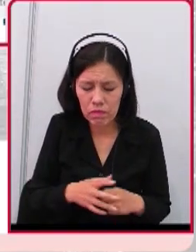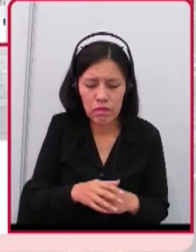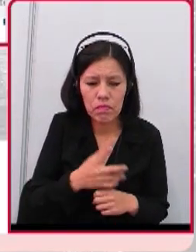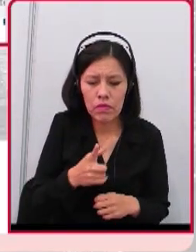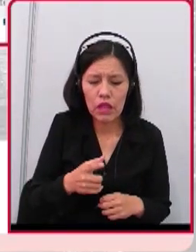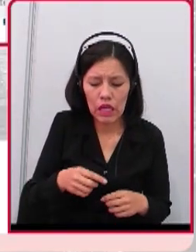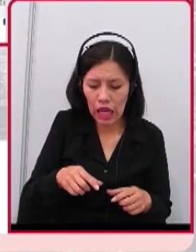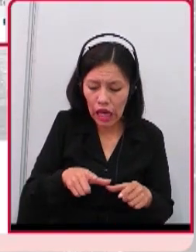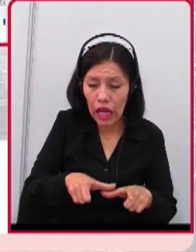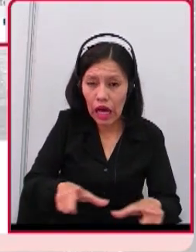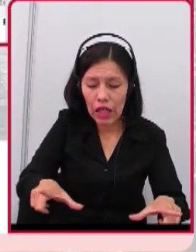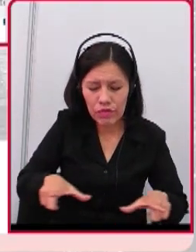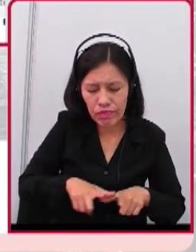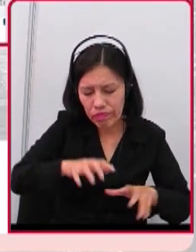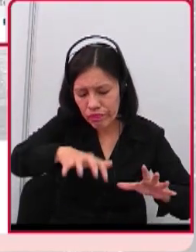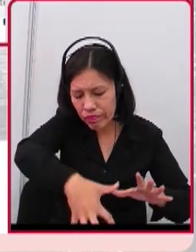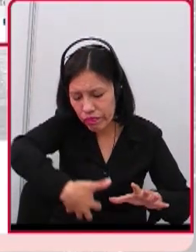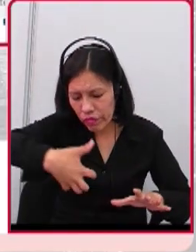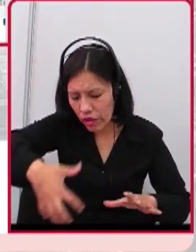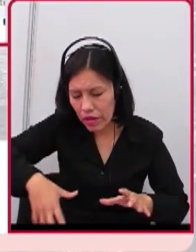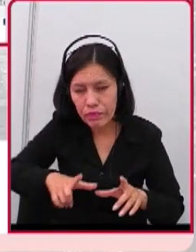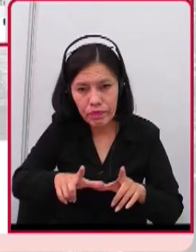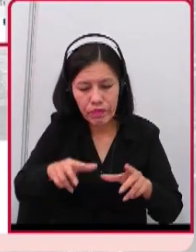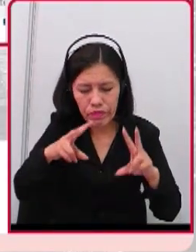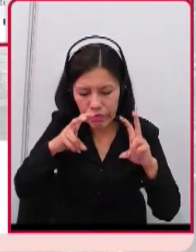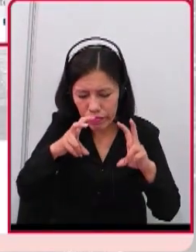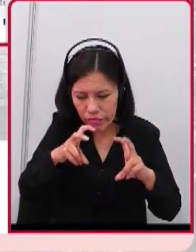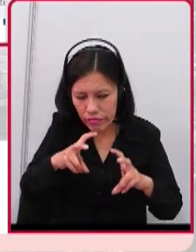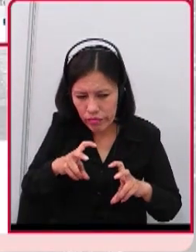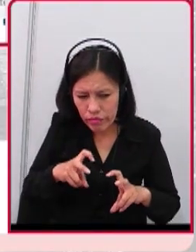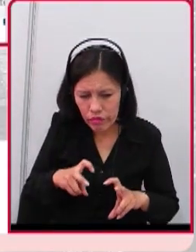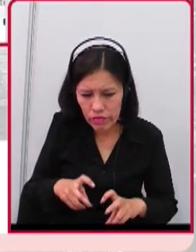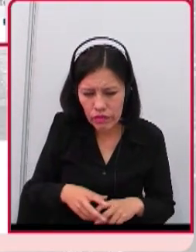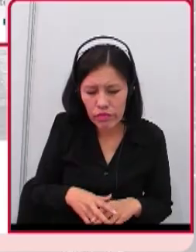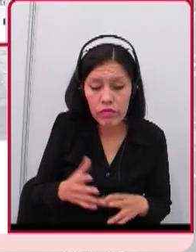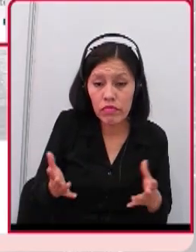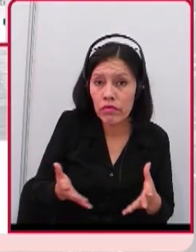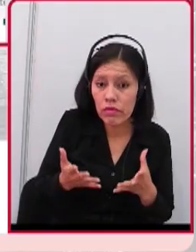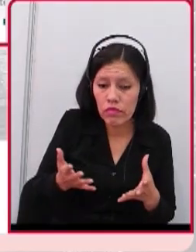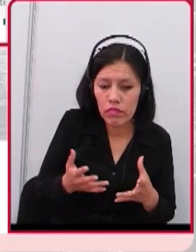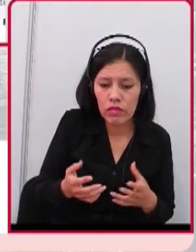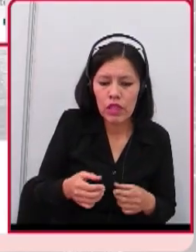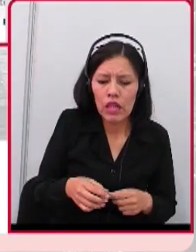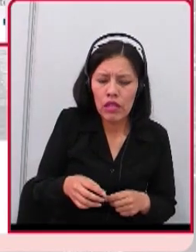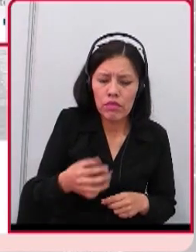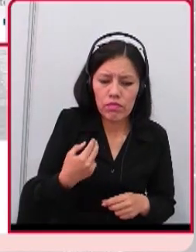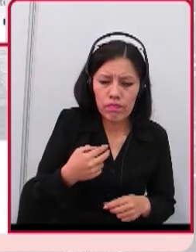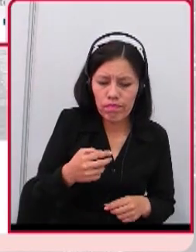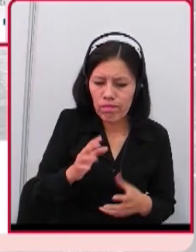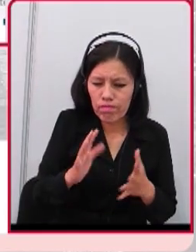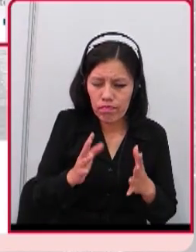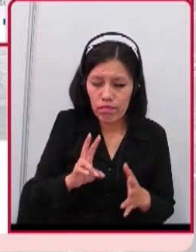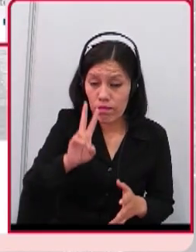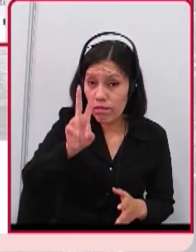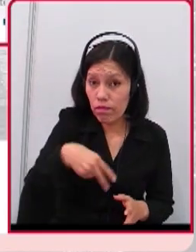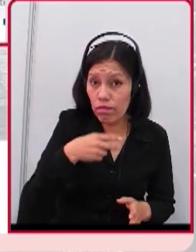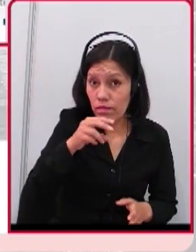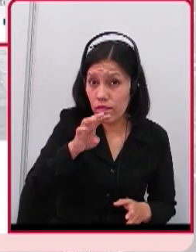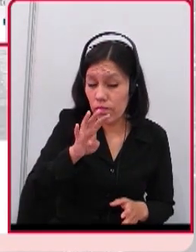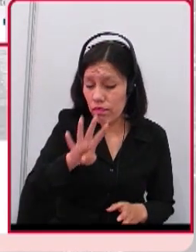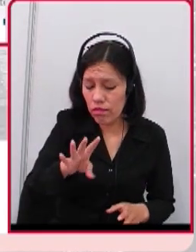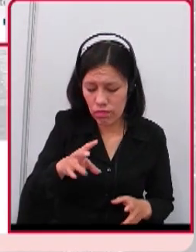yacimiento, o de referencias de resultados de PIMA tomado de Sarmiento 2004, donde se pueden detectar dos